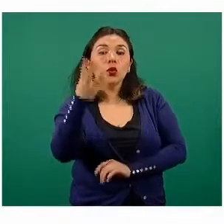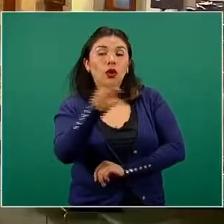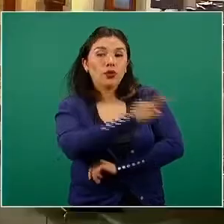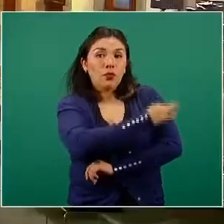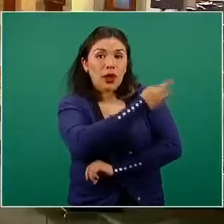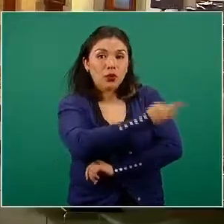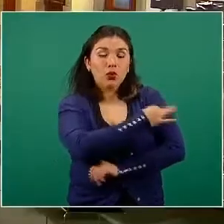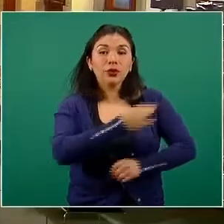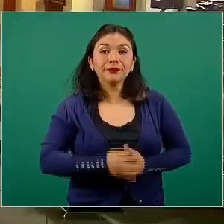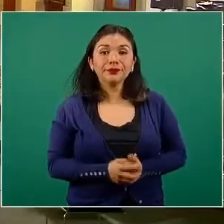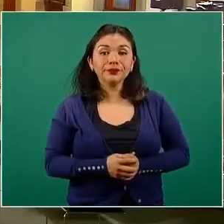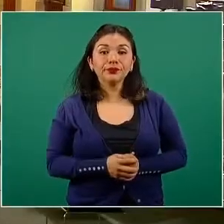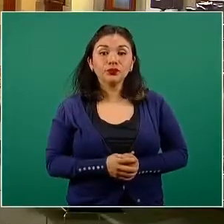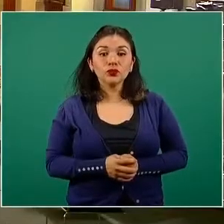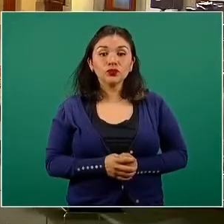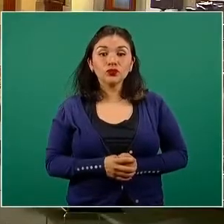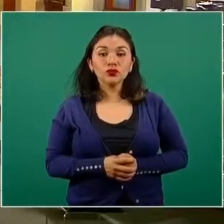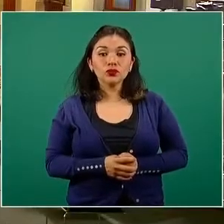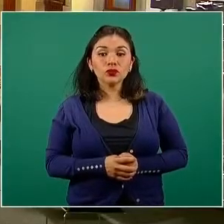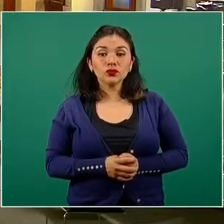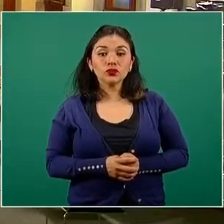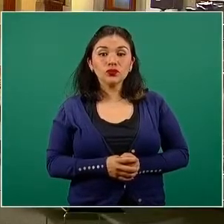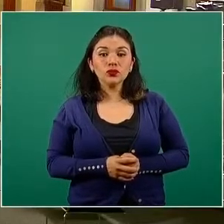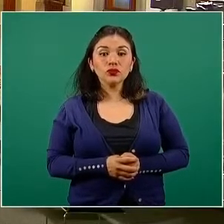656,044. La siguiente.